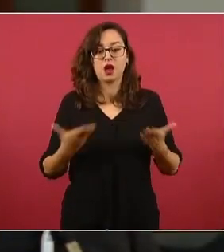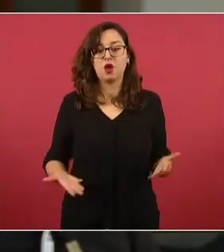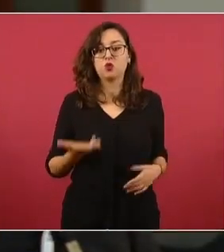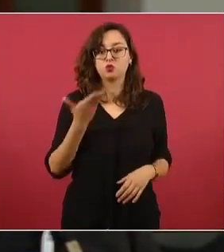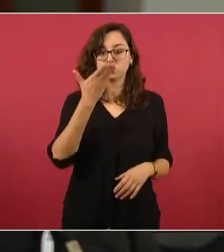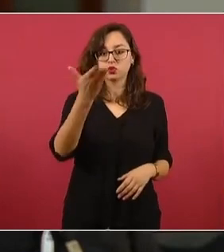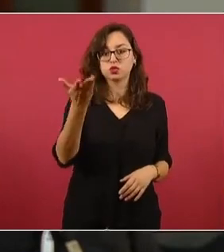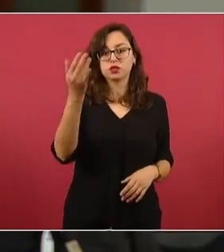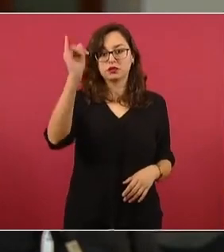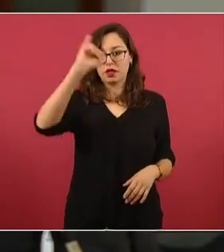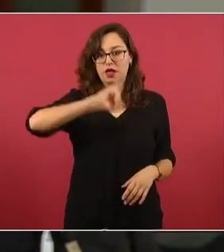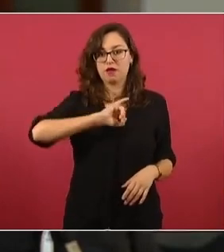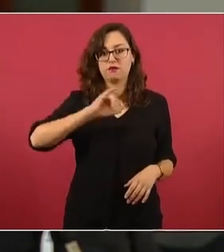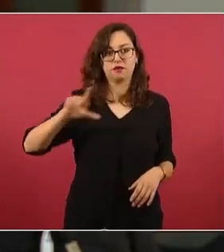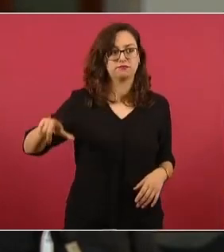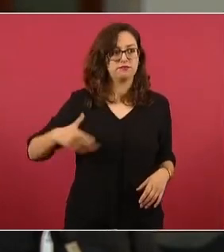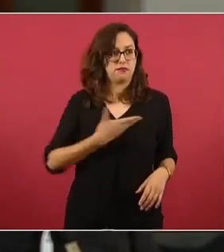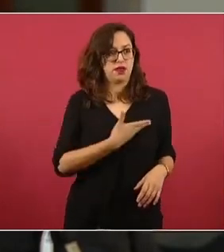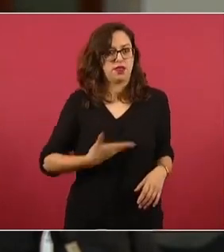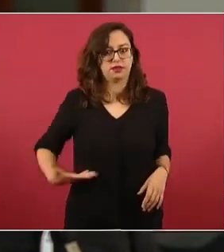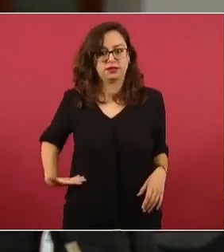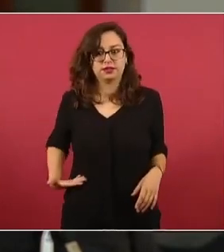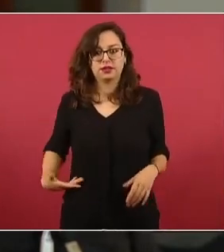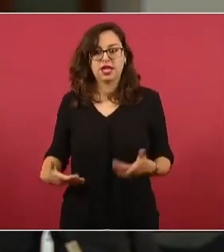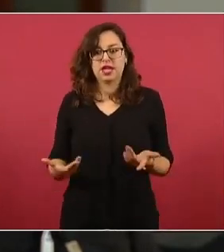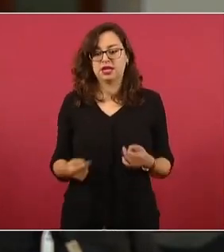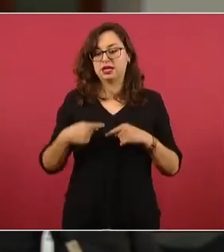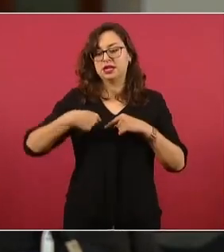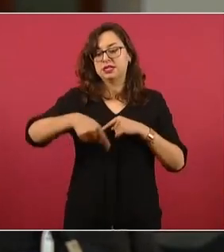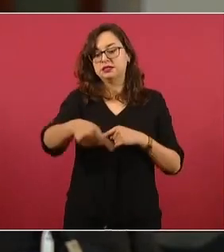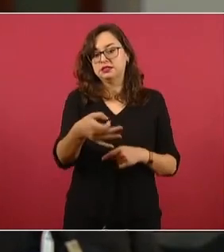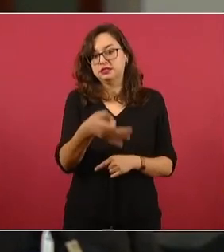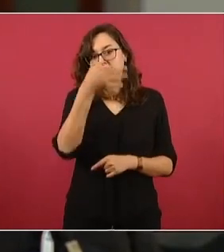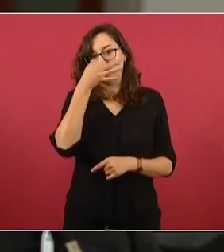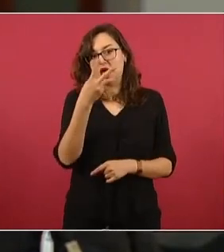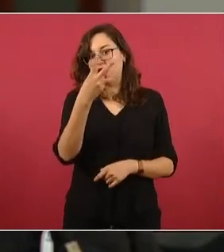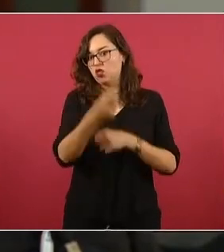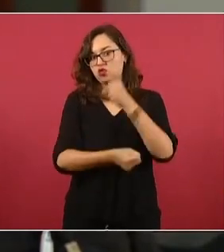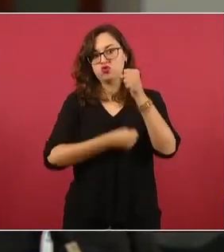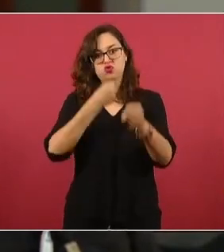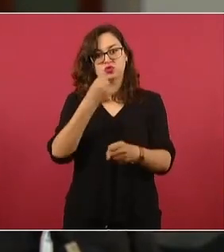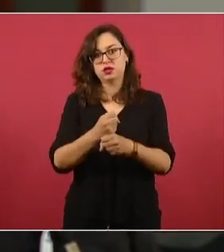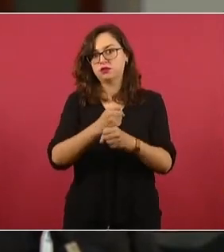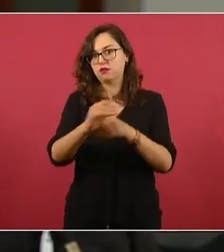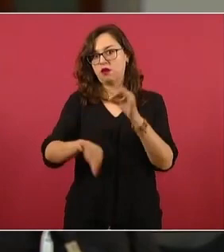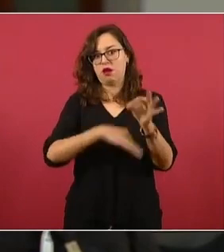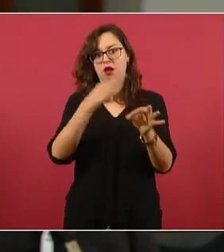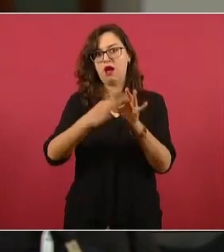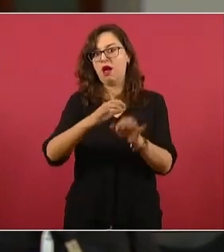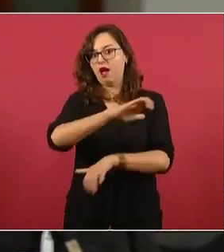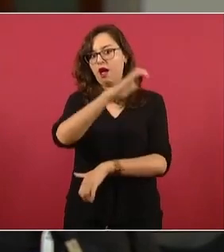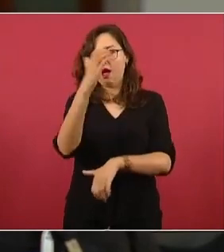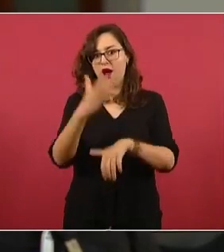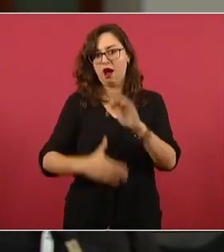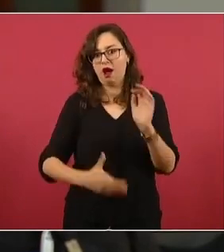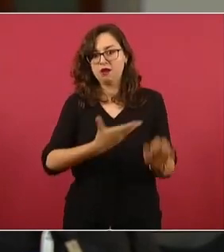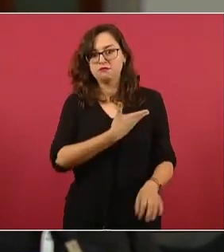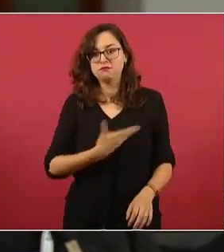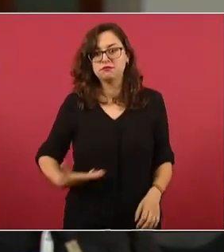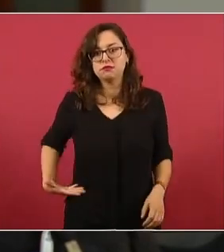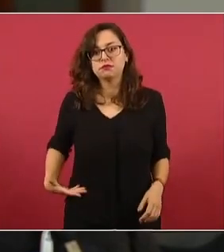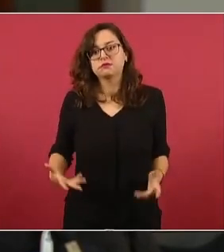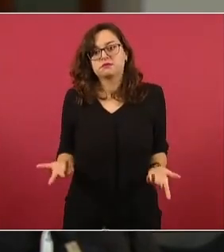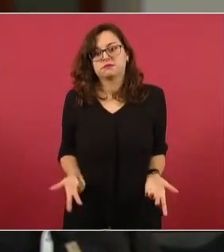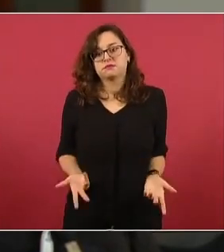Ejecutivo, está prácticamente a 2 años de dejar el puesto y yo creo que estos hombres